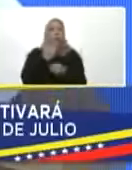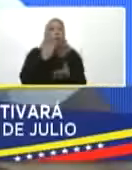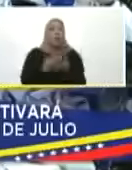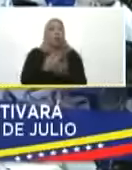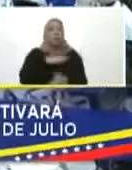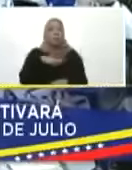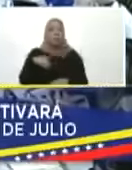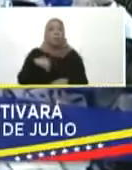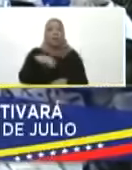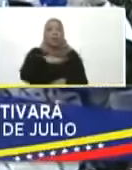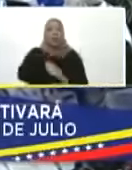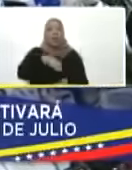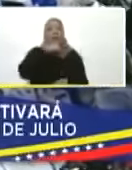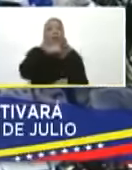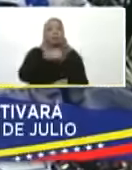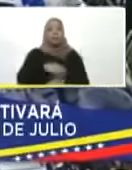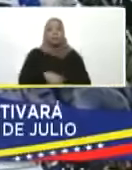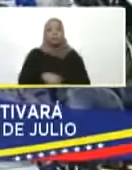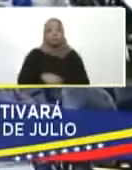compañera 7T.